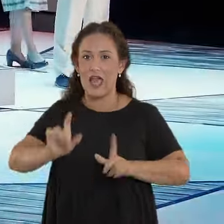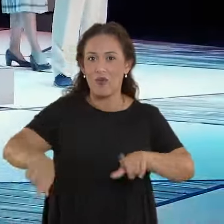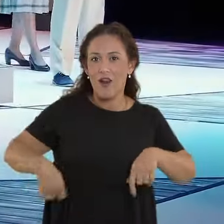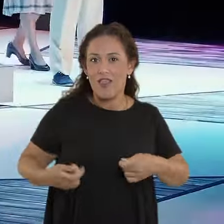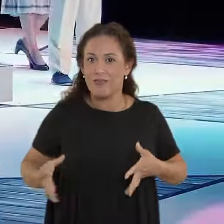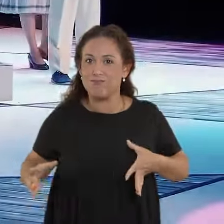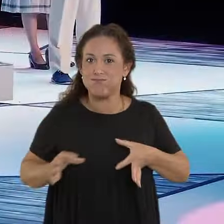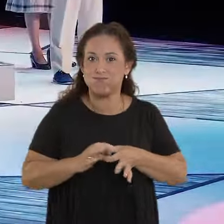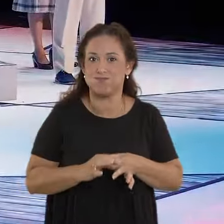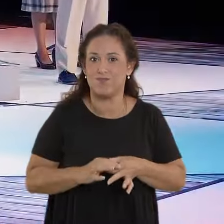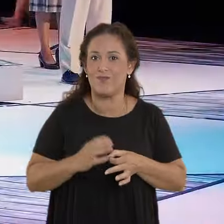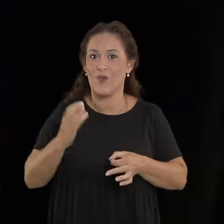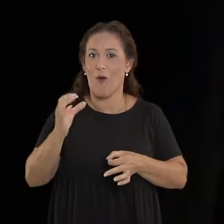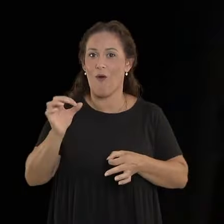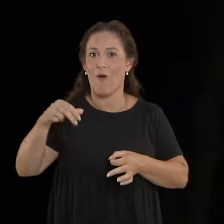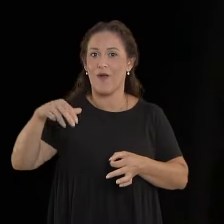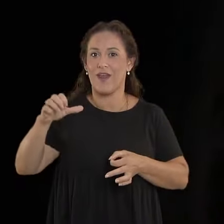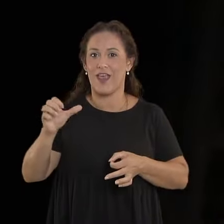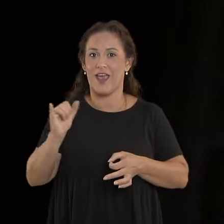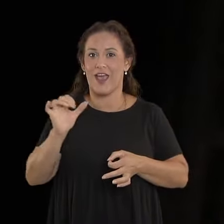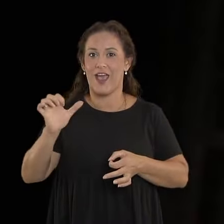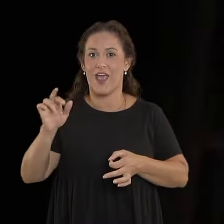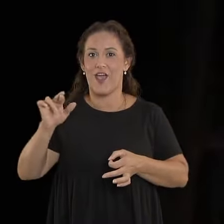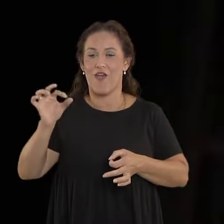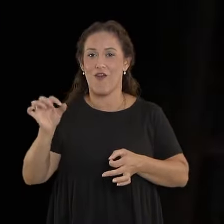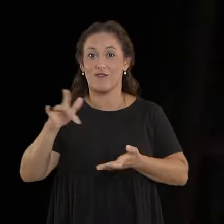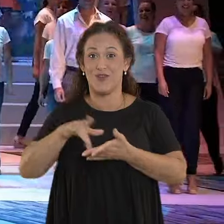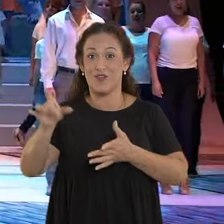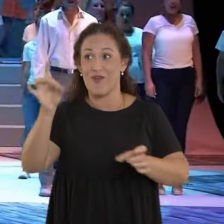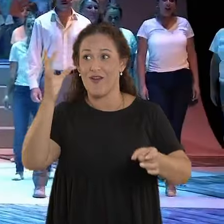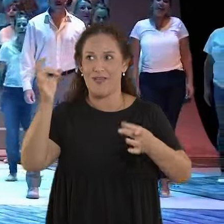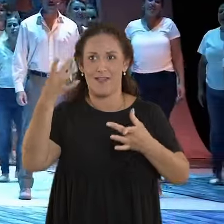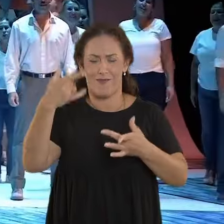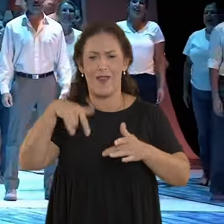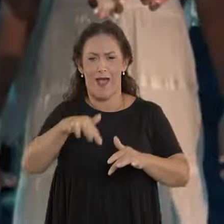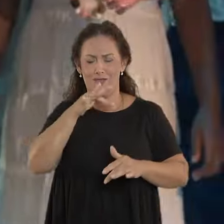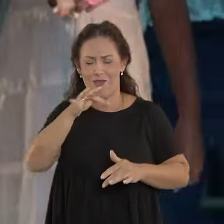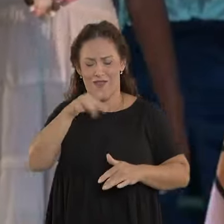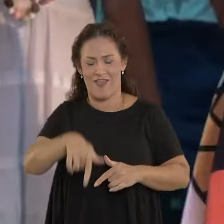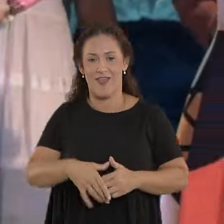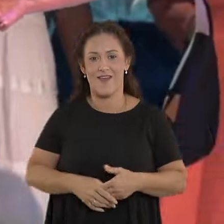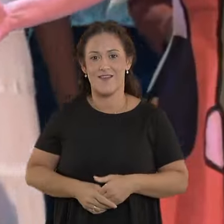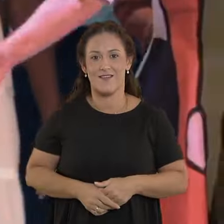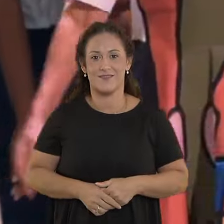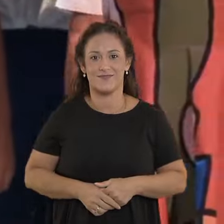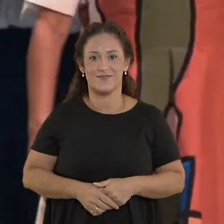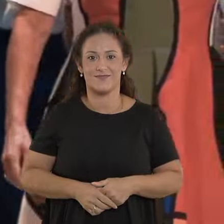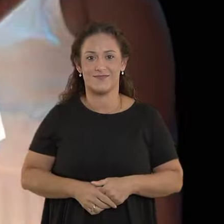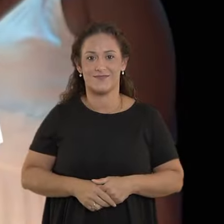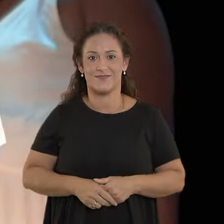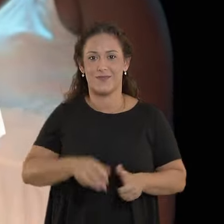perfección con la naturaleza. Conejero, tu creatividad sigue intacta sobre la tierra. Porque vino con el